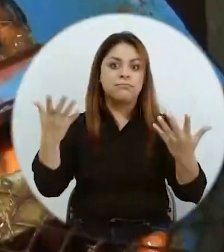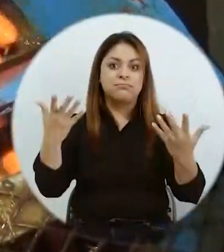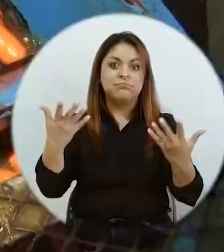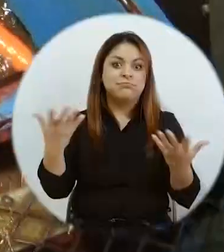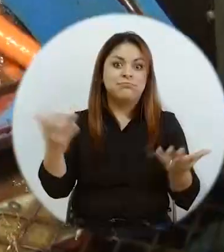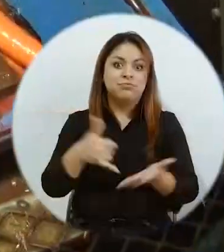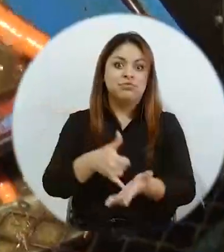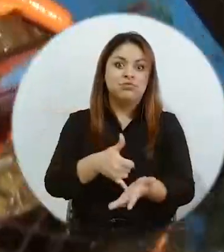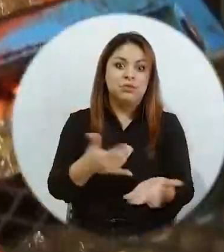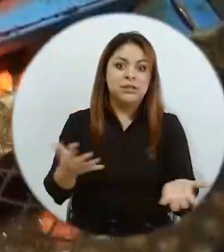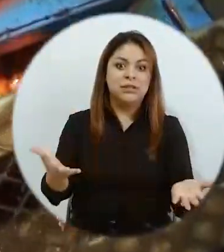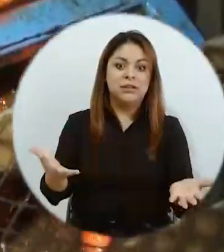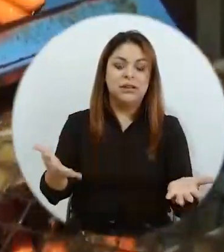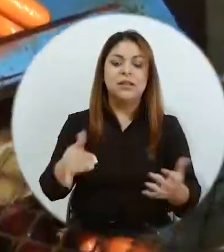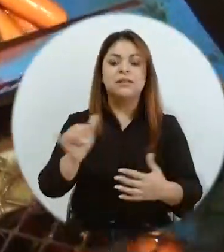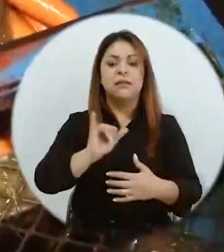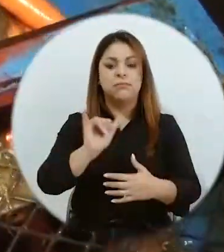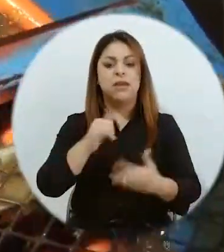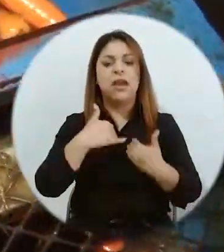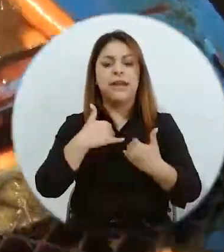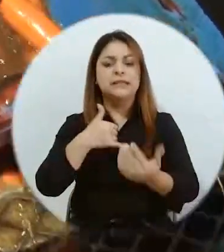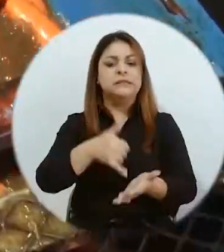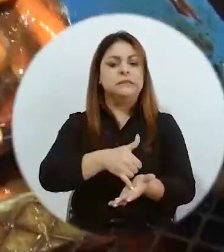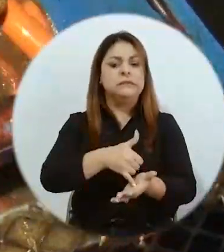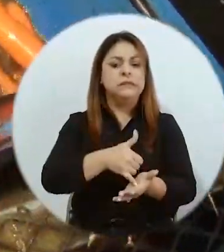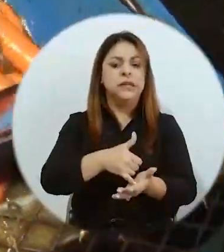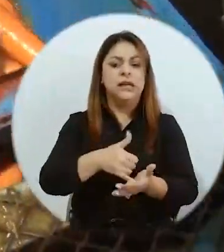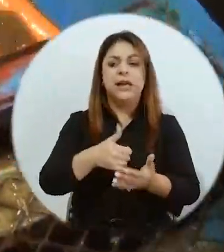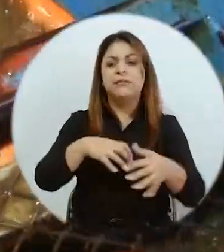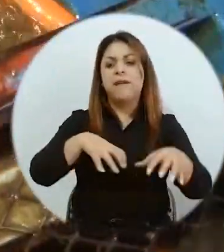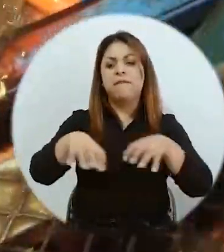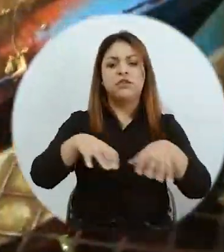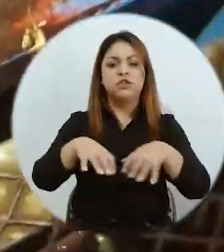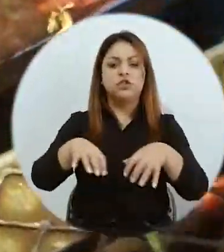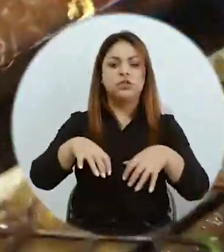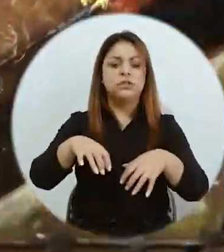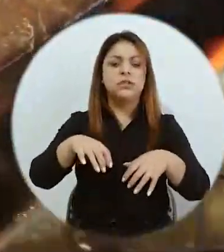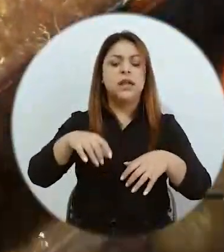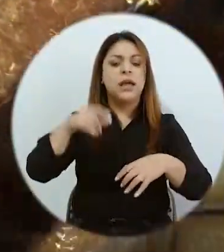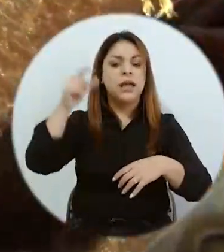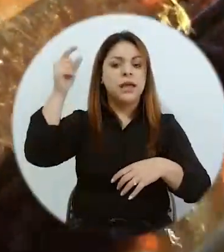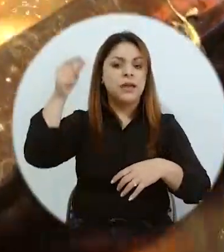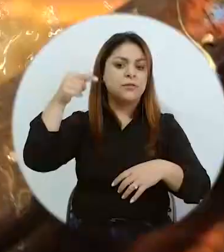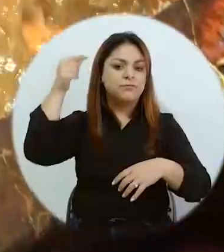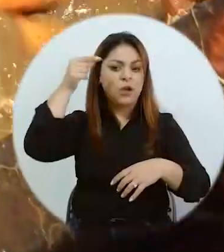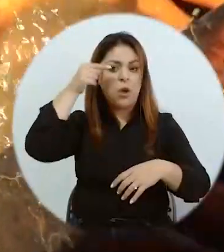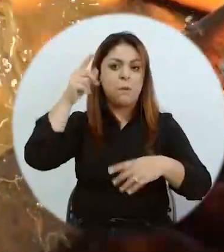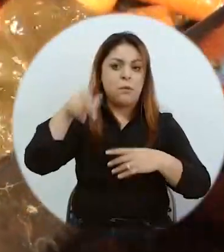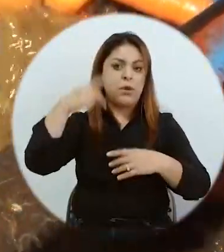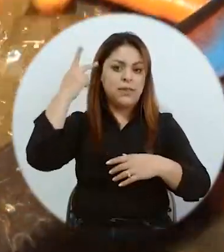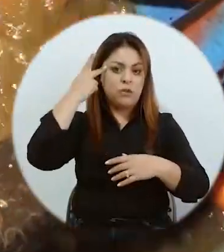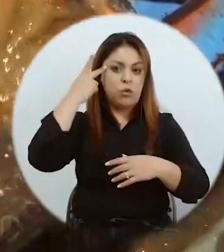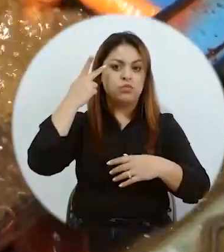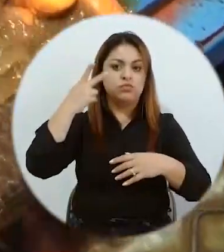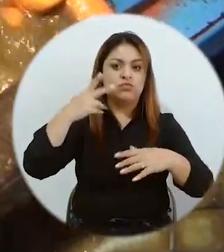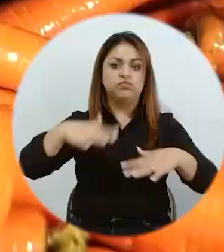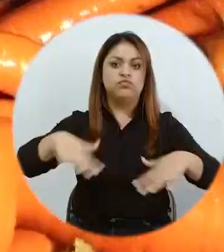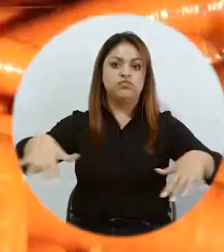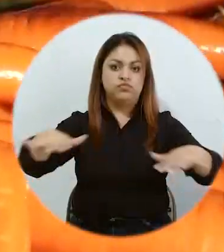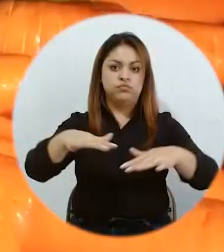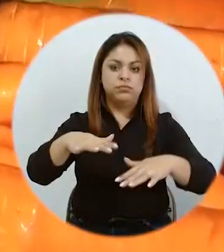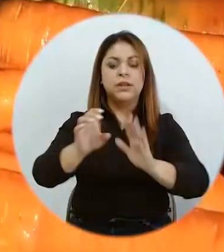frecuentes. Hay una vulnerabilidad por eventos geopolíticos. Lo vivimos ahora con la